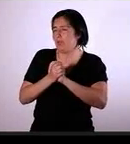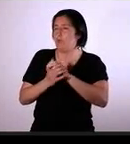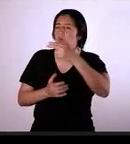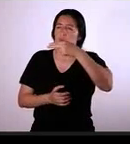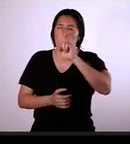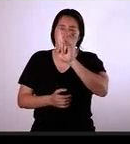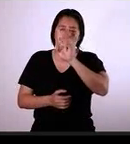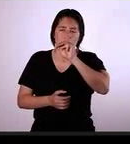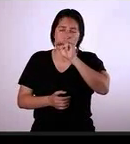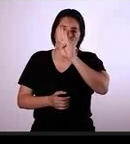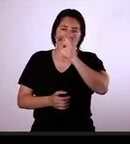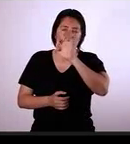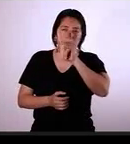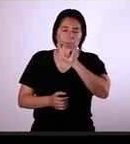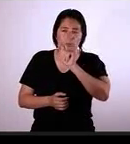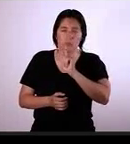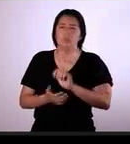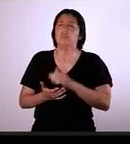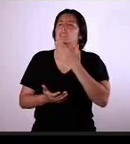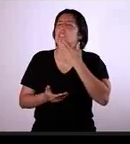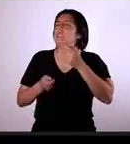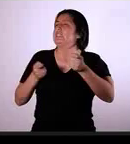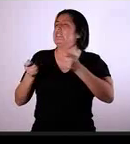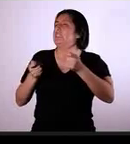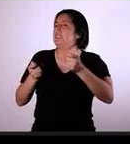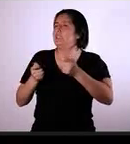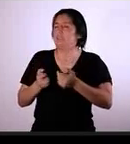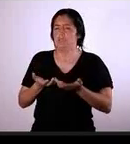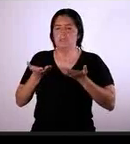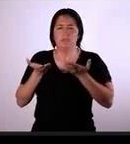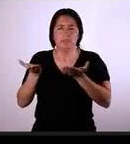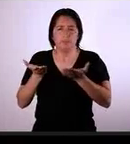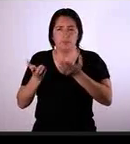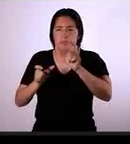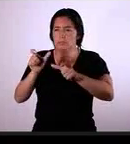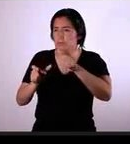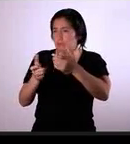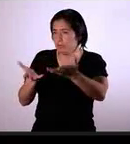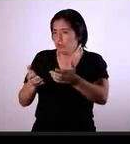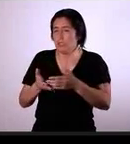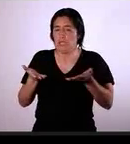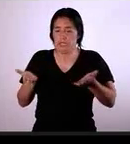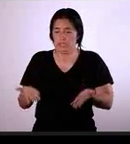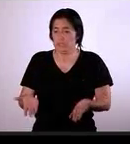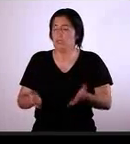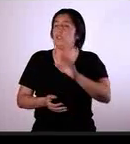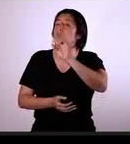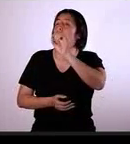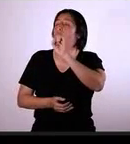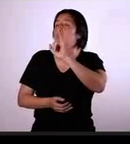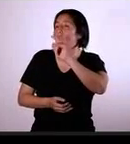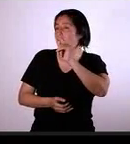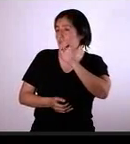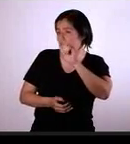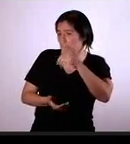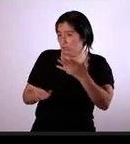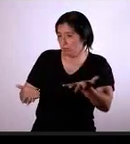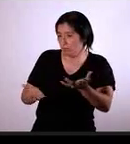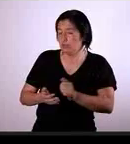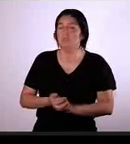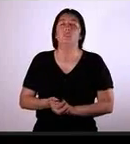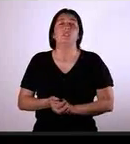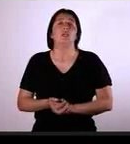Cheput, quien es gerente de atención al usuario de acá de Locitel, del organismo regulador,